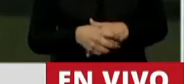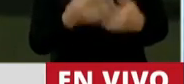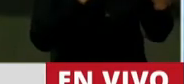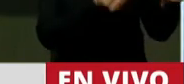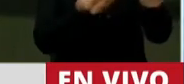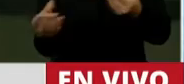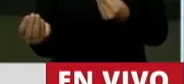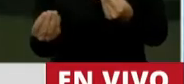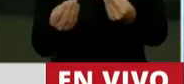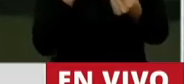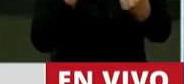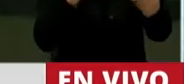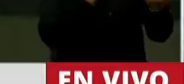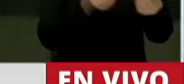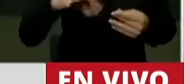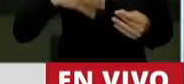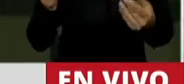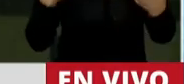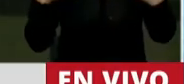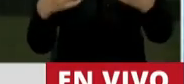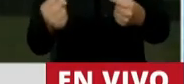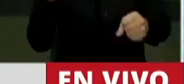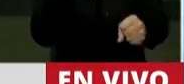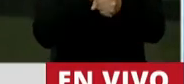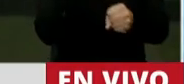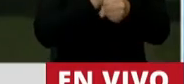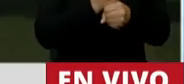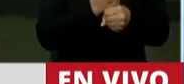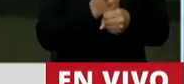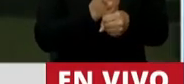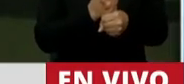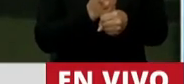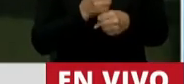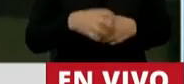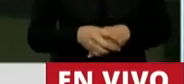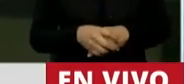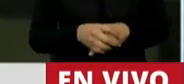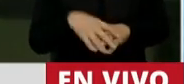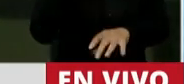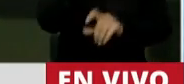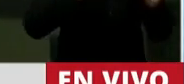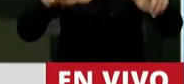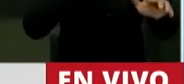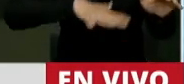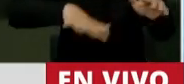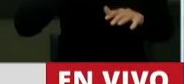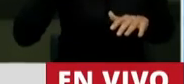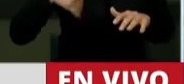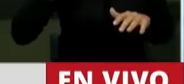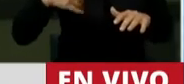mano para defender la vida, la salud y el trabajo de los argentinos. El pueblo argentino, como siempre lo ha